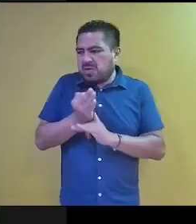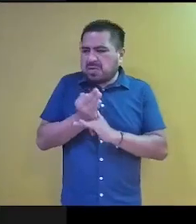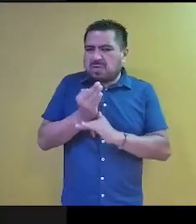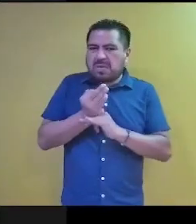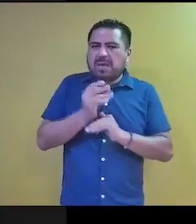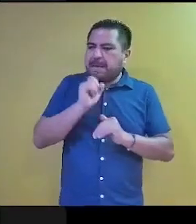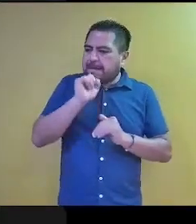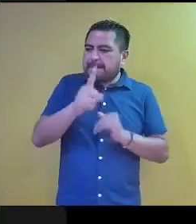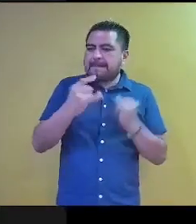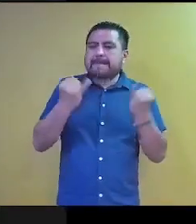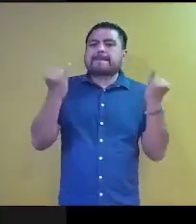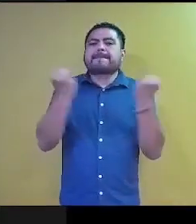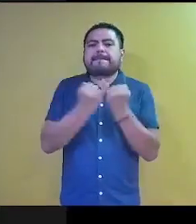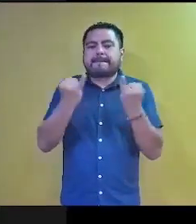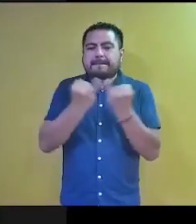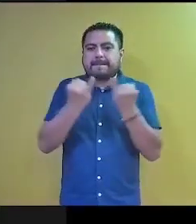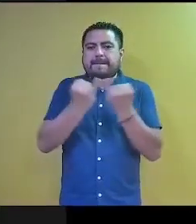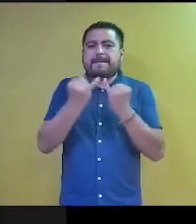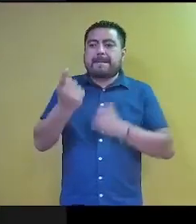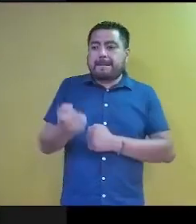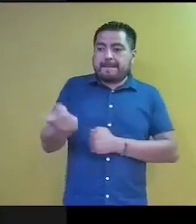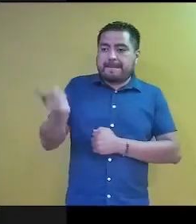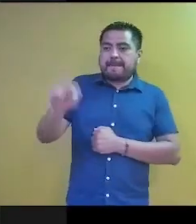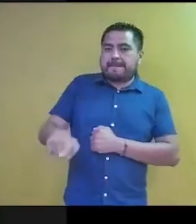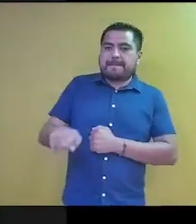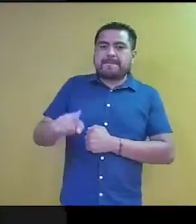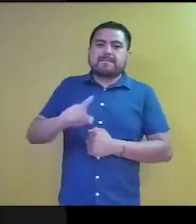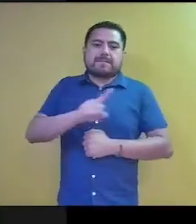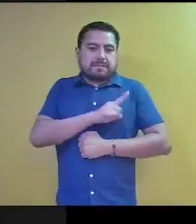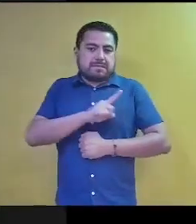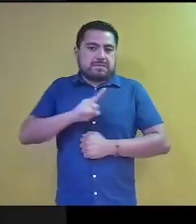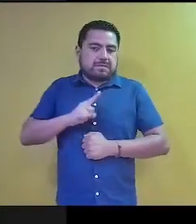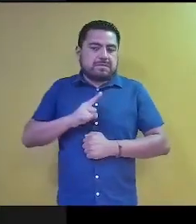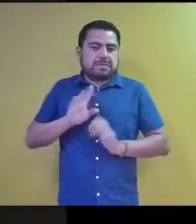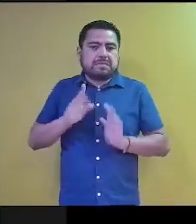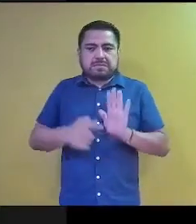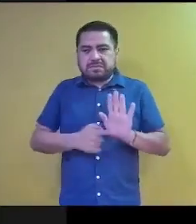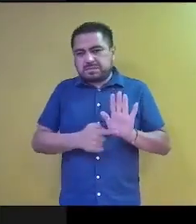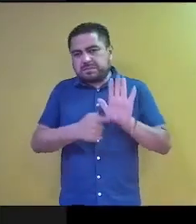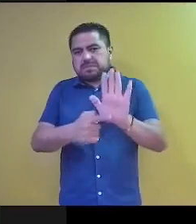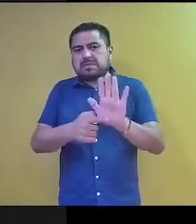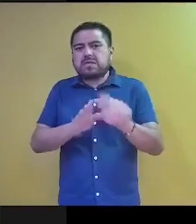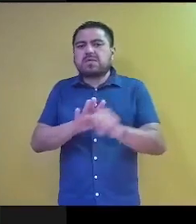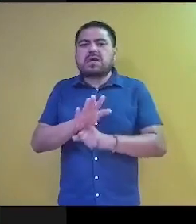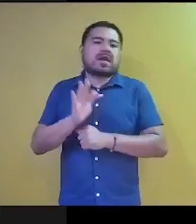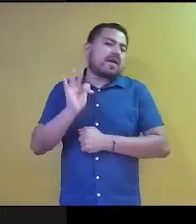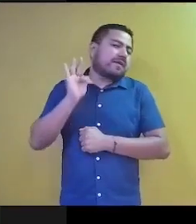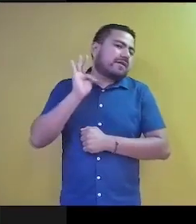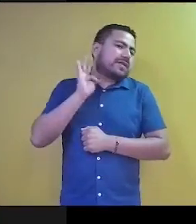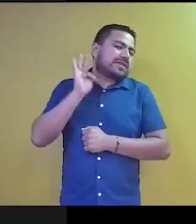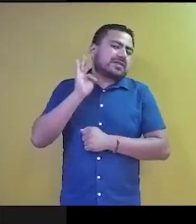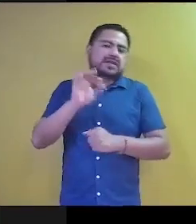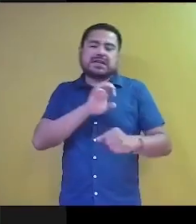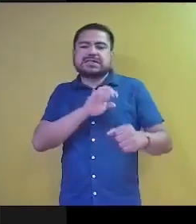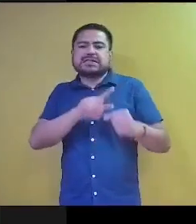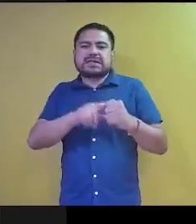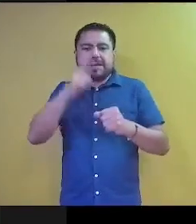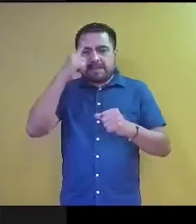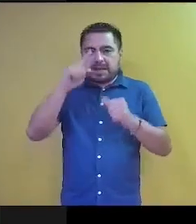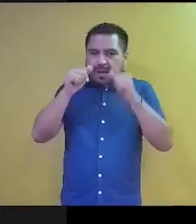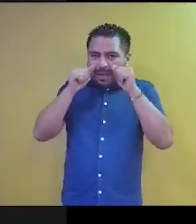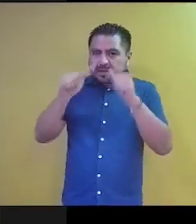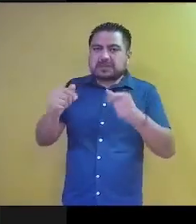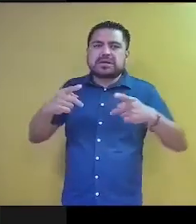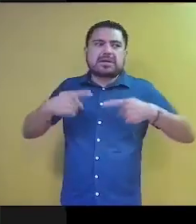y también ordenar que se dé vista a la Fiscalía Especializada para la Atención